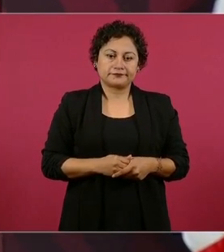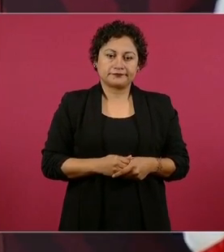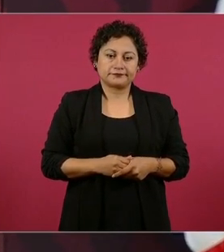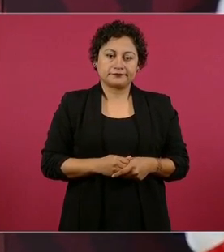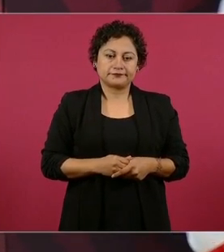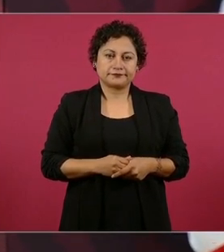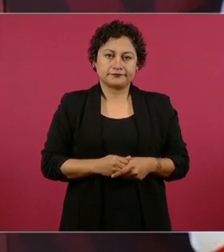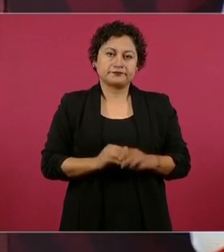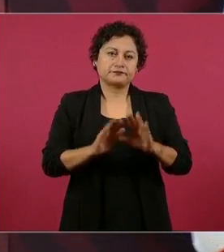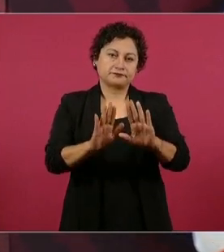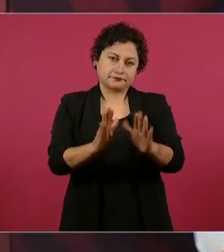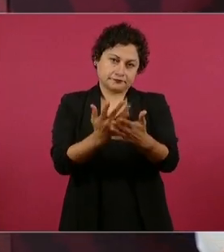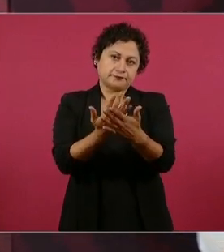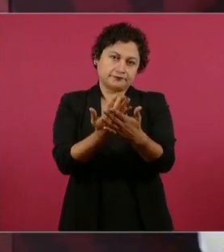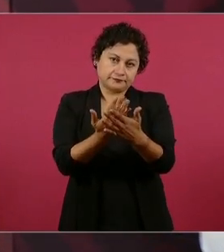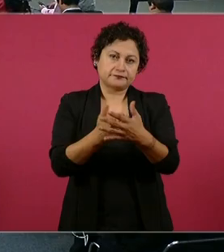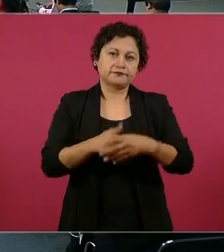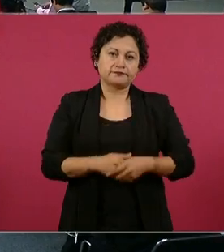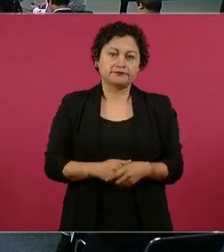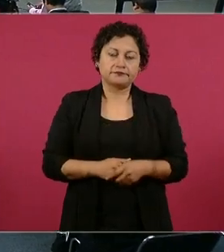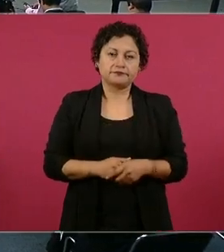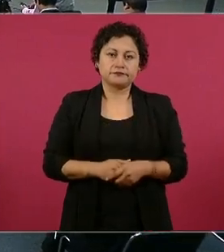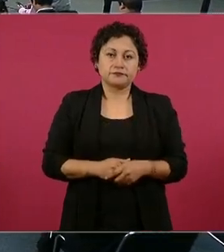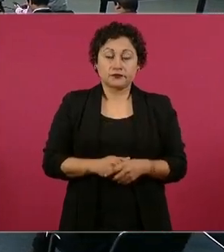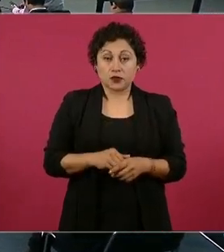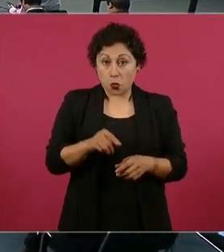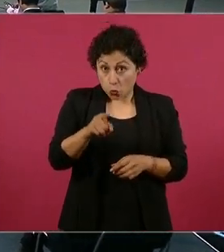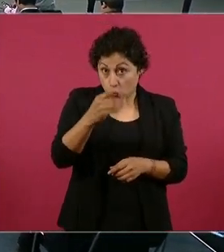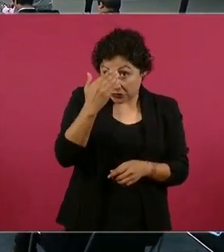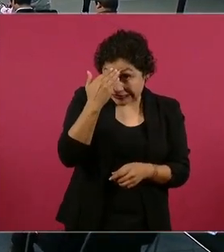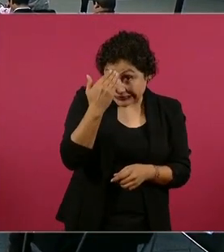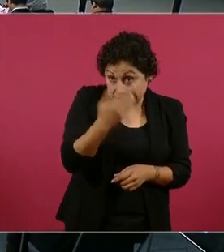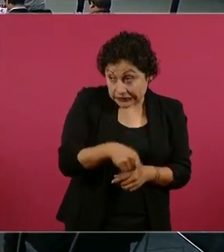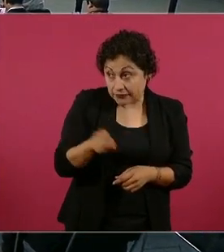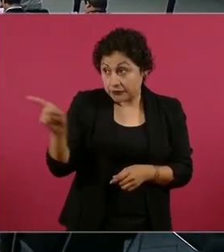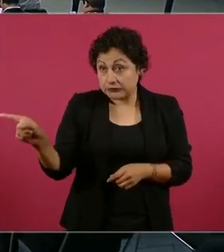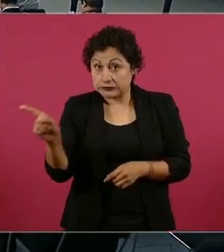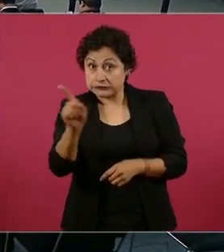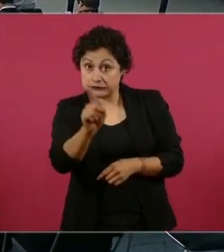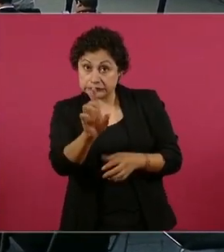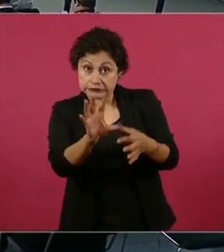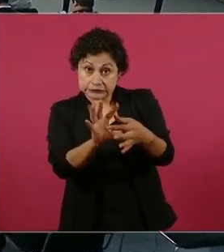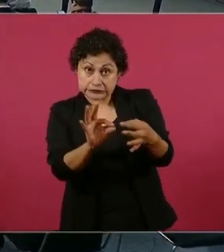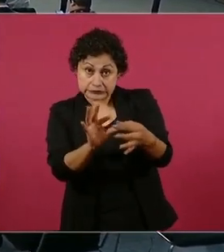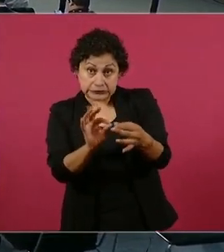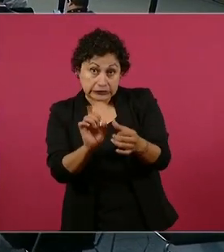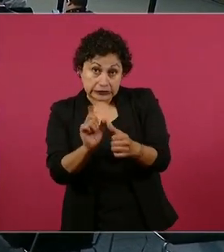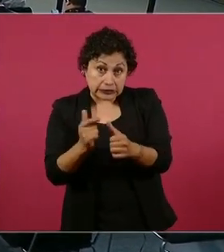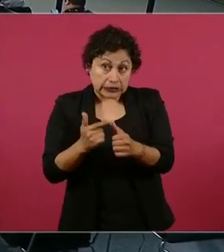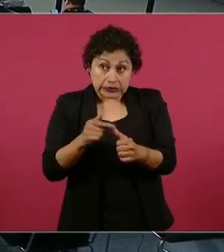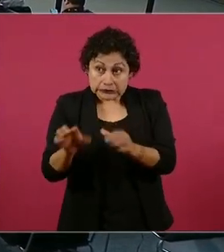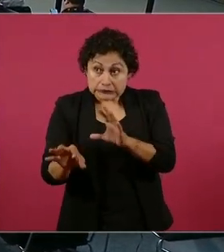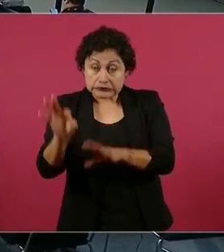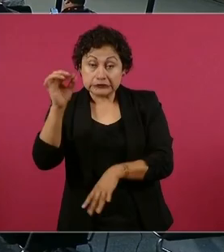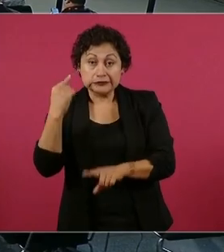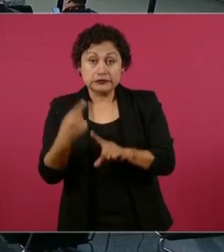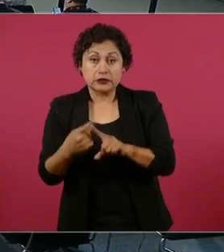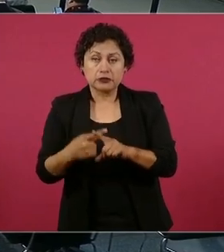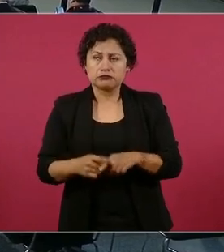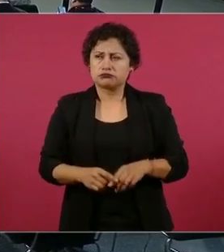Y hay que esperarnos. Hasta ahorita no le ha compartido cómo va a ser esa selección, no le ha informado. No, hemos platicado. Ella